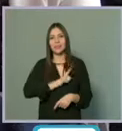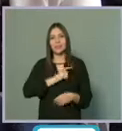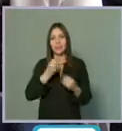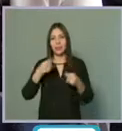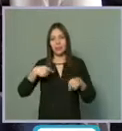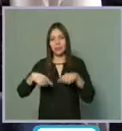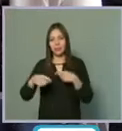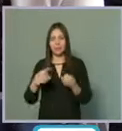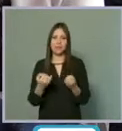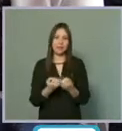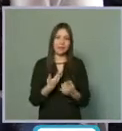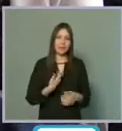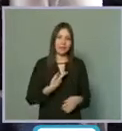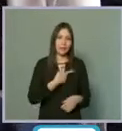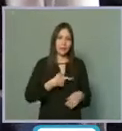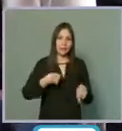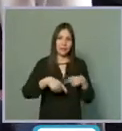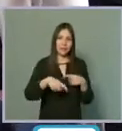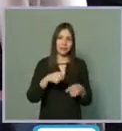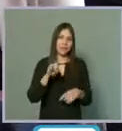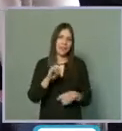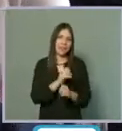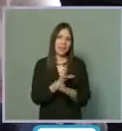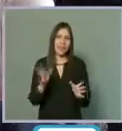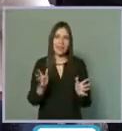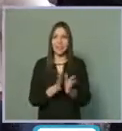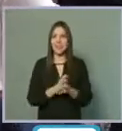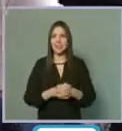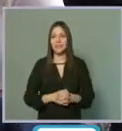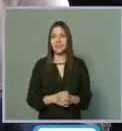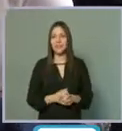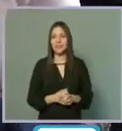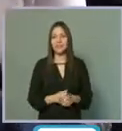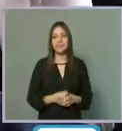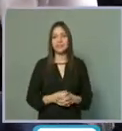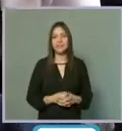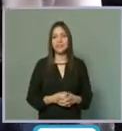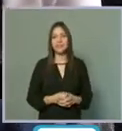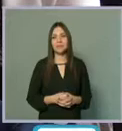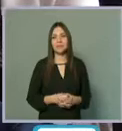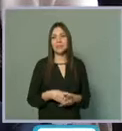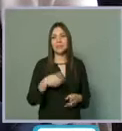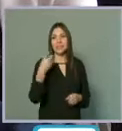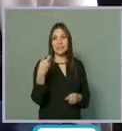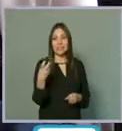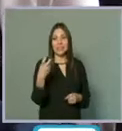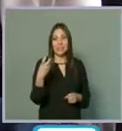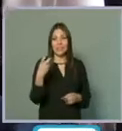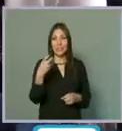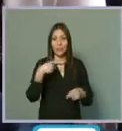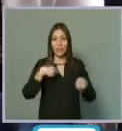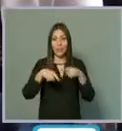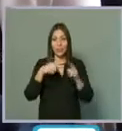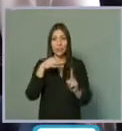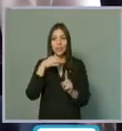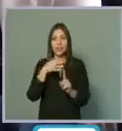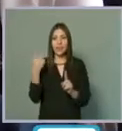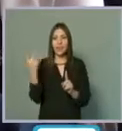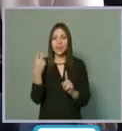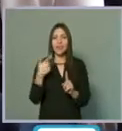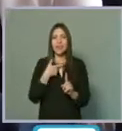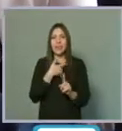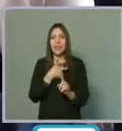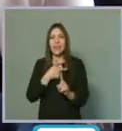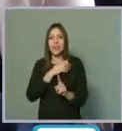y a mí también, evidentemente, claro. Y era el tema que rompía el hielo entre nosotros, ¿no? Era el tema en el